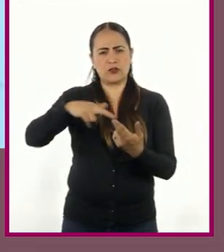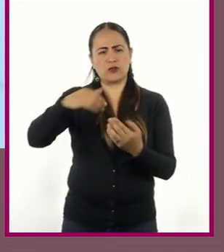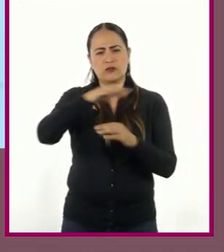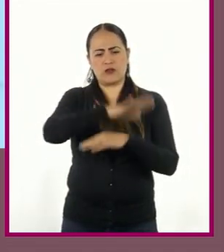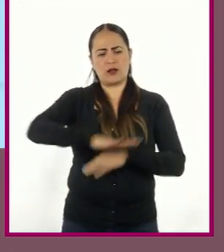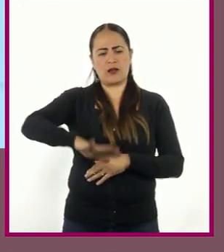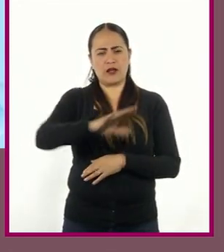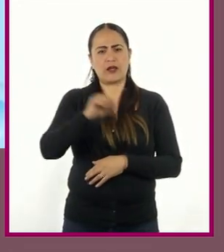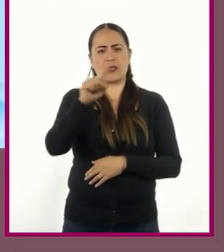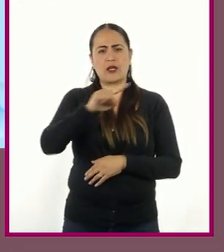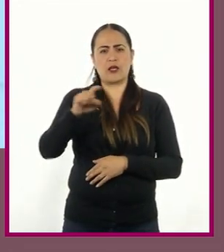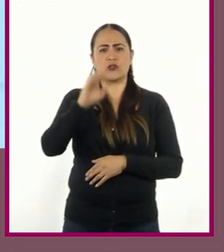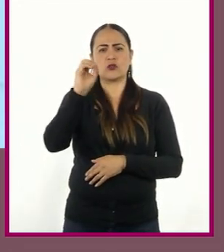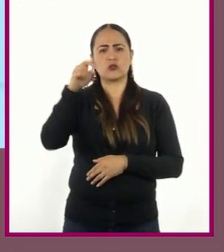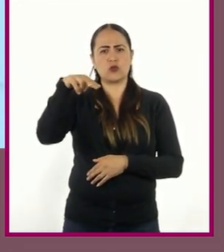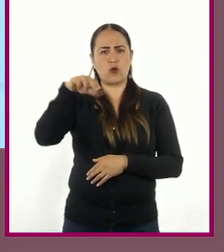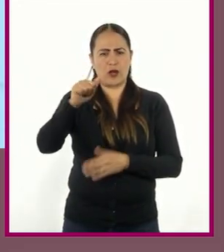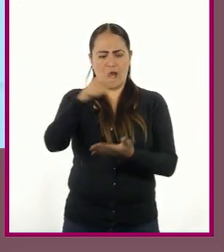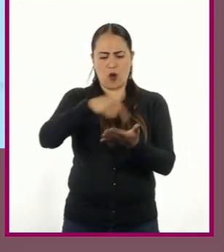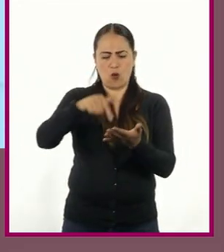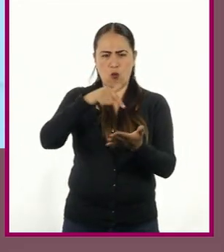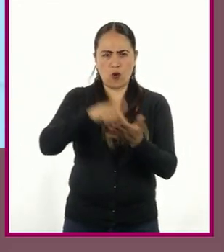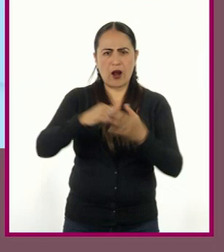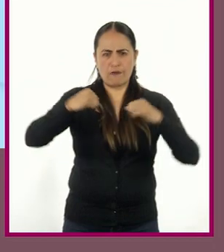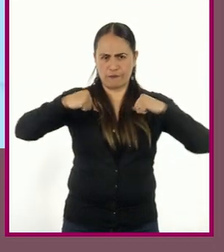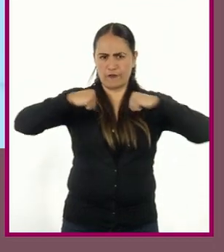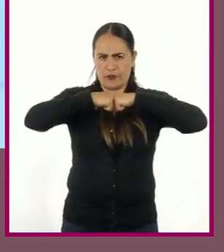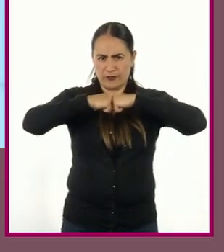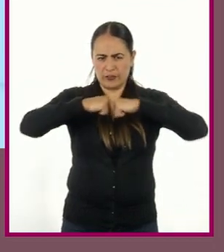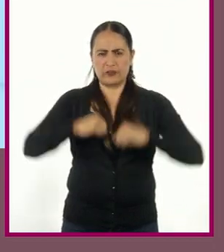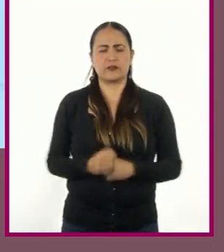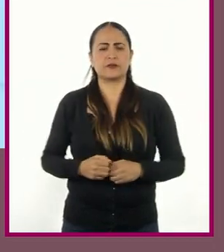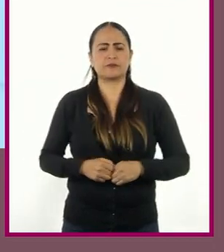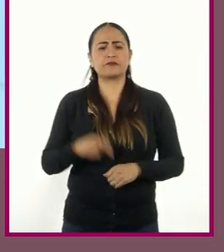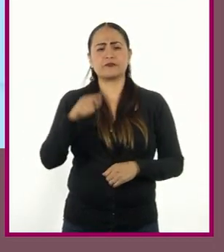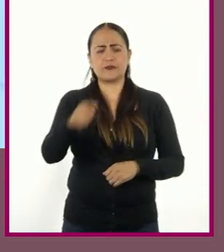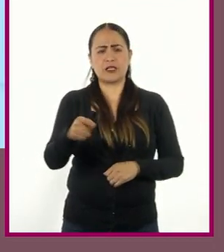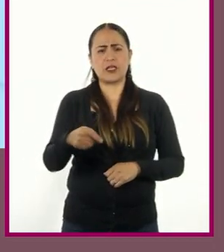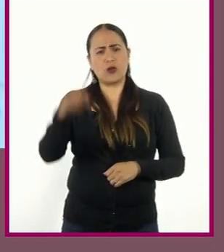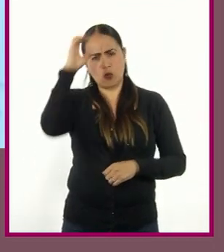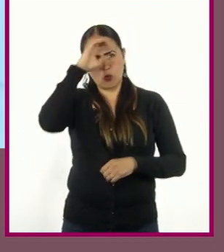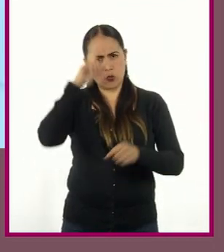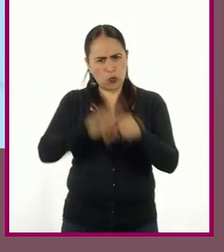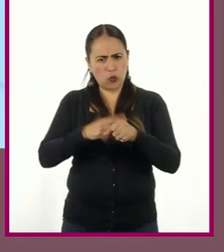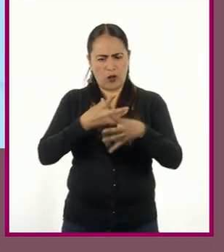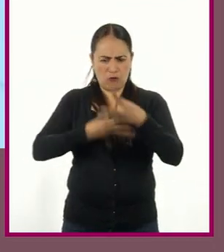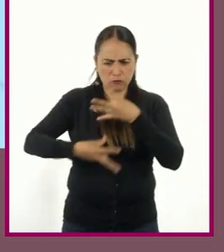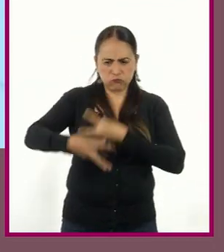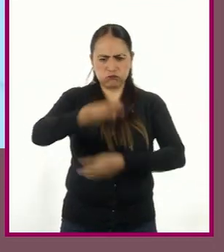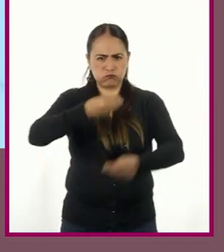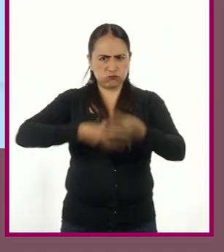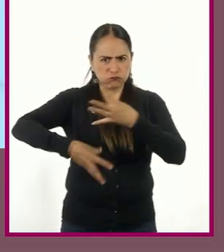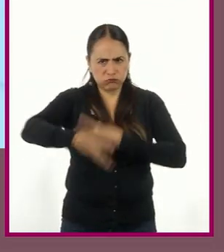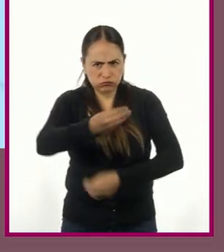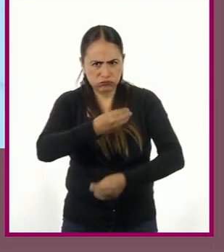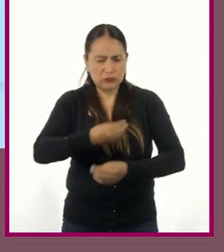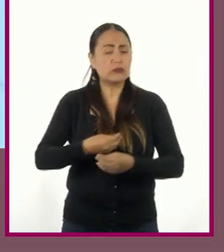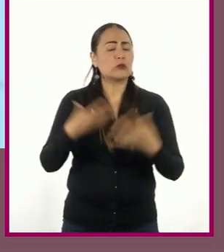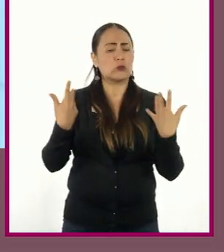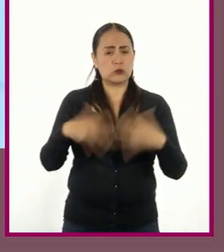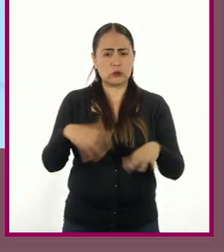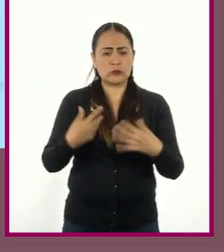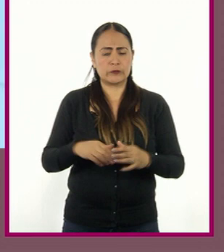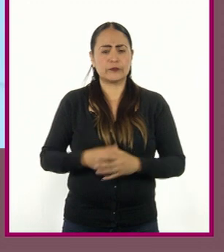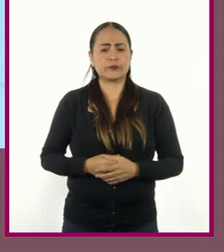fronteriza. En esta zona, el intercambio económico y cultural entre la población de los países es muy intenso.